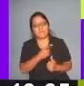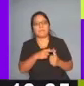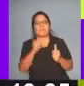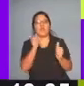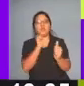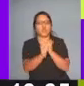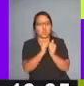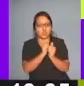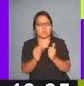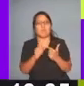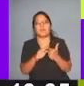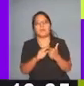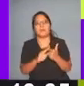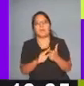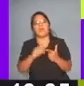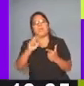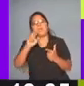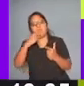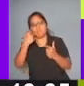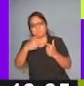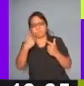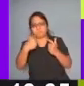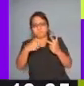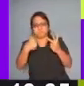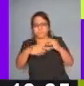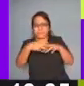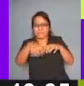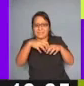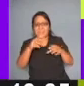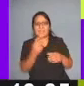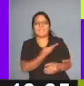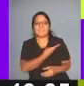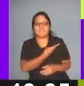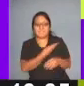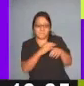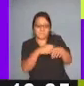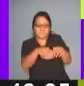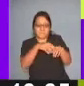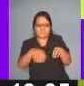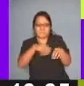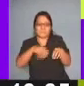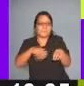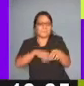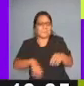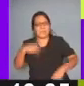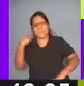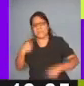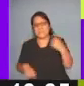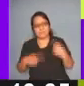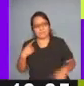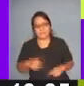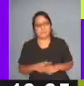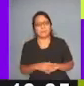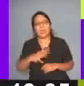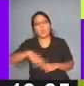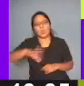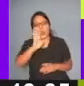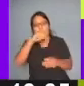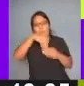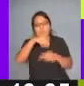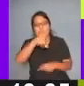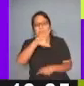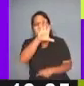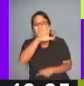es Venado Tuerto, es Rafaela, es Santa Fe Capital, es Reconquista, San Nicolás. Vamos